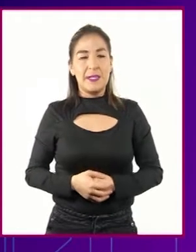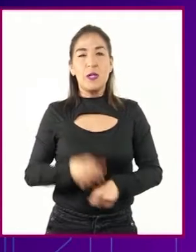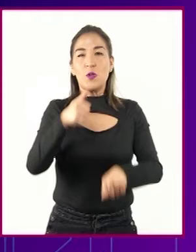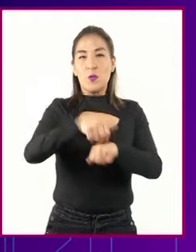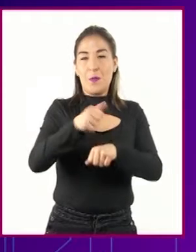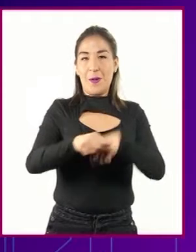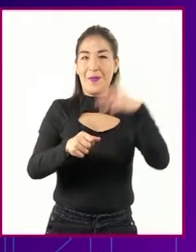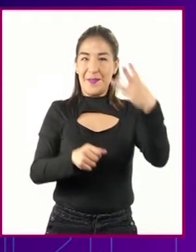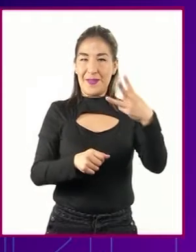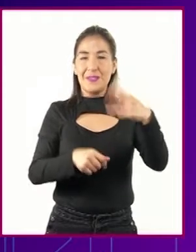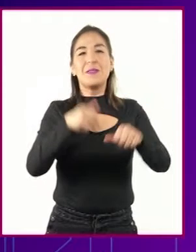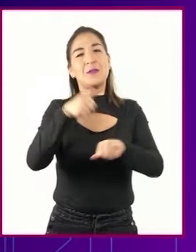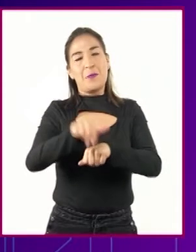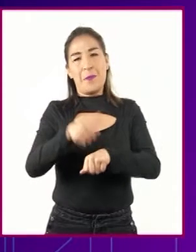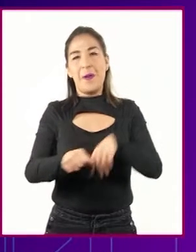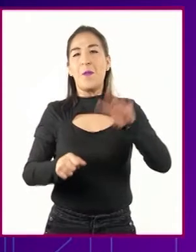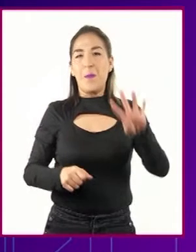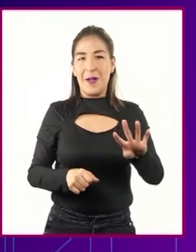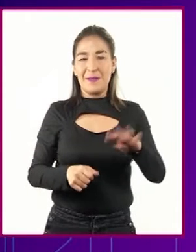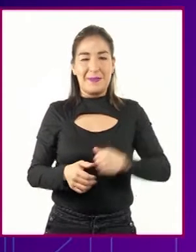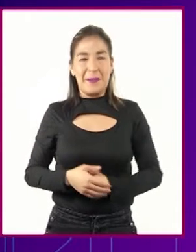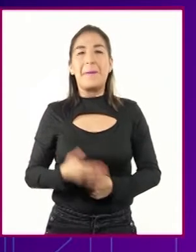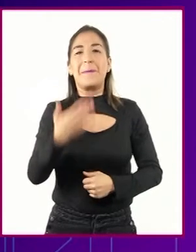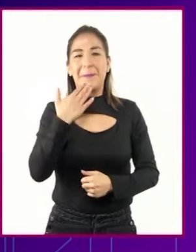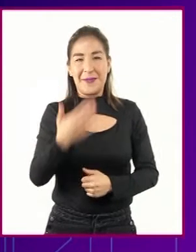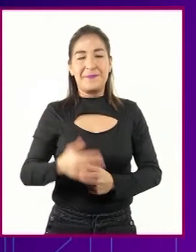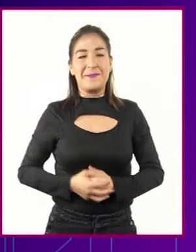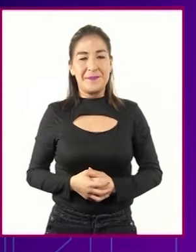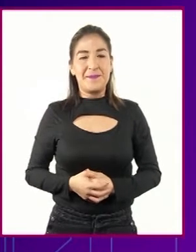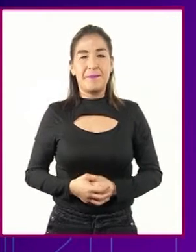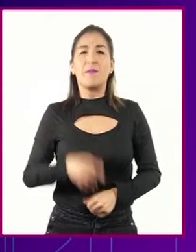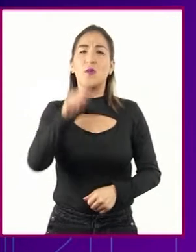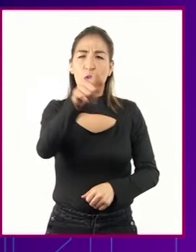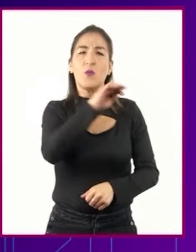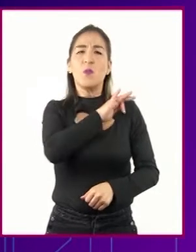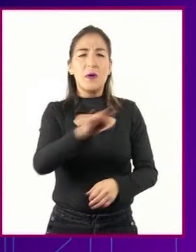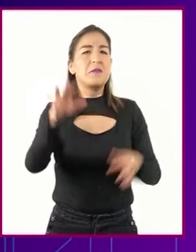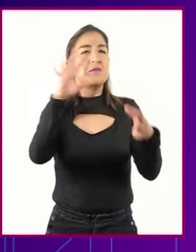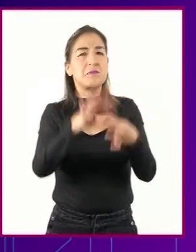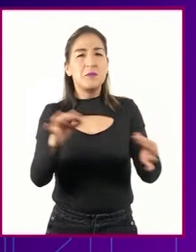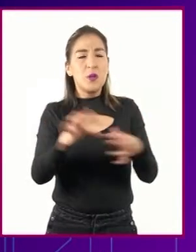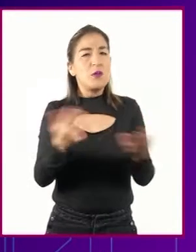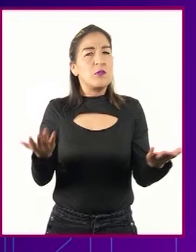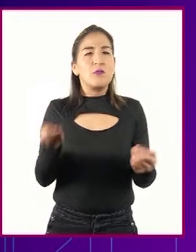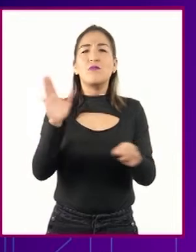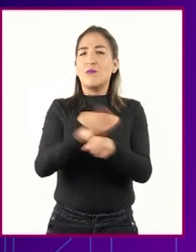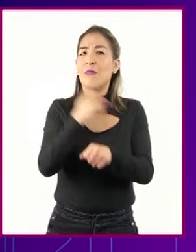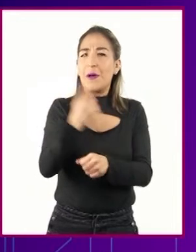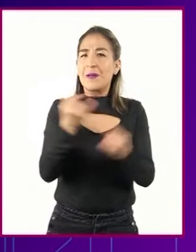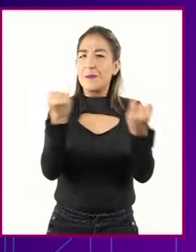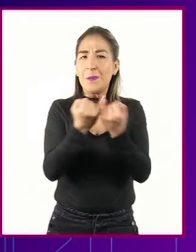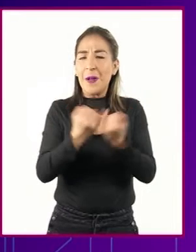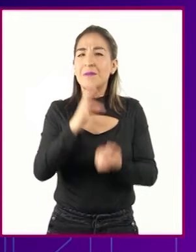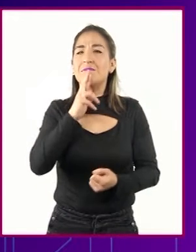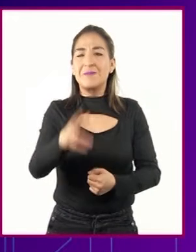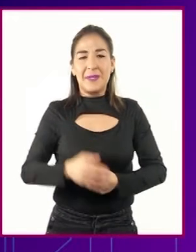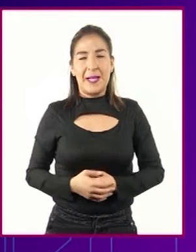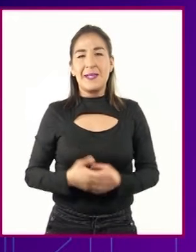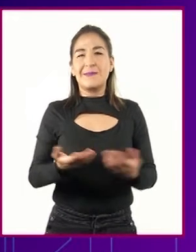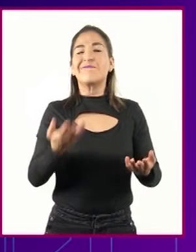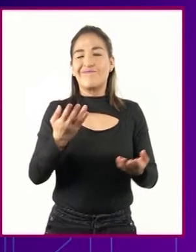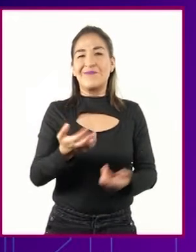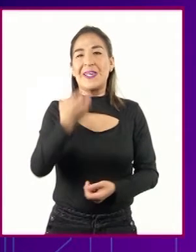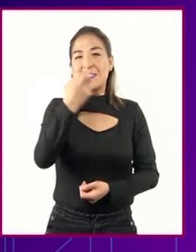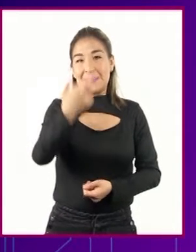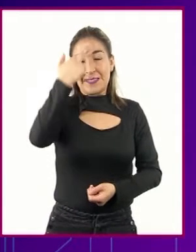3 y la 4. Muy bien, Leslie. ¿Pueden argumentarnos por qué? Sí. El motivo es